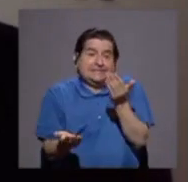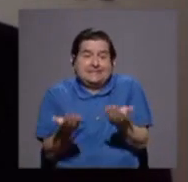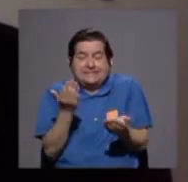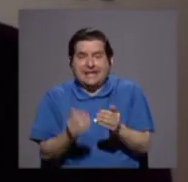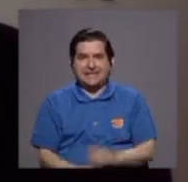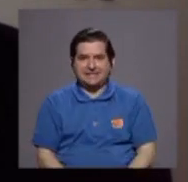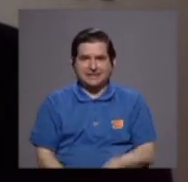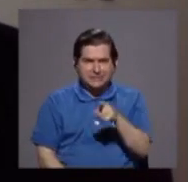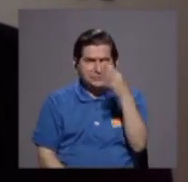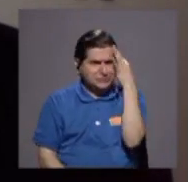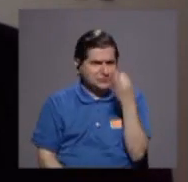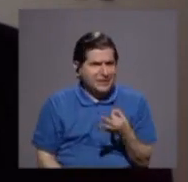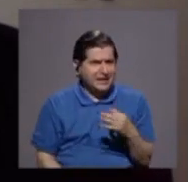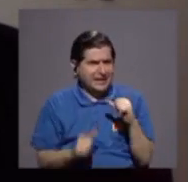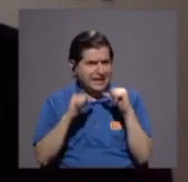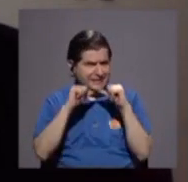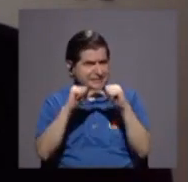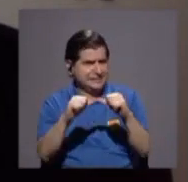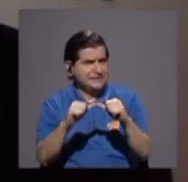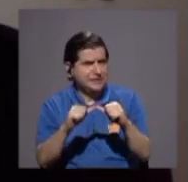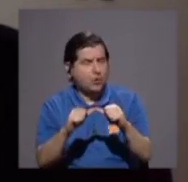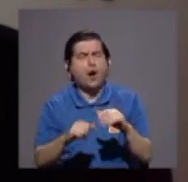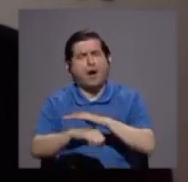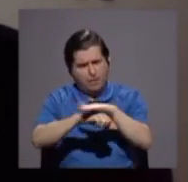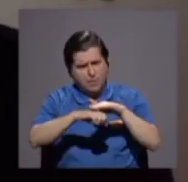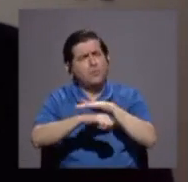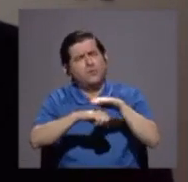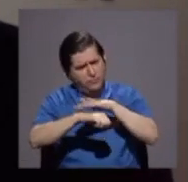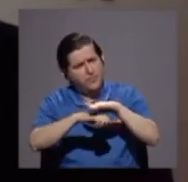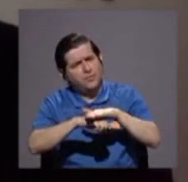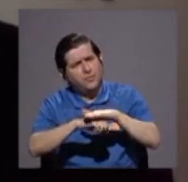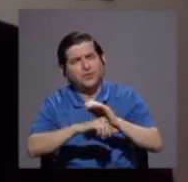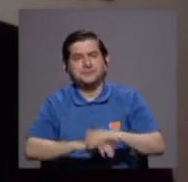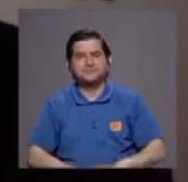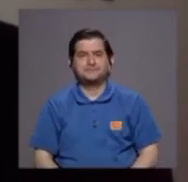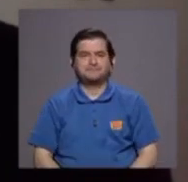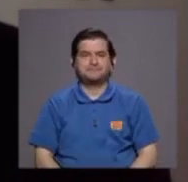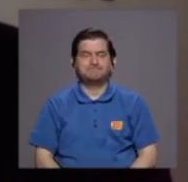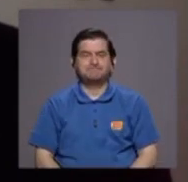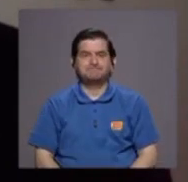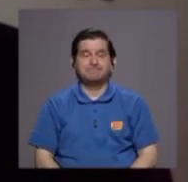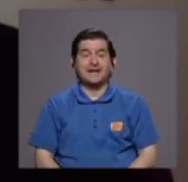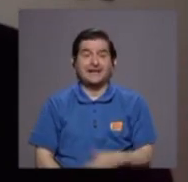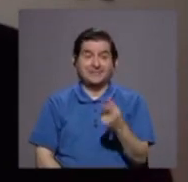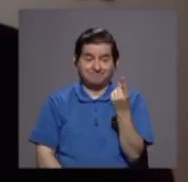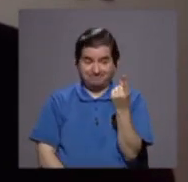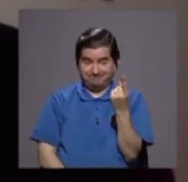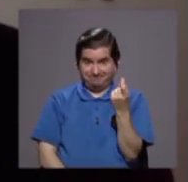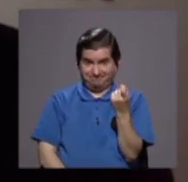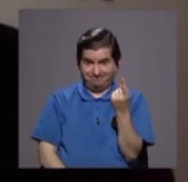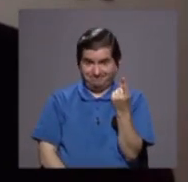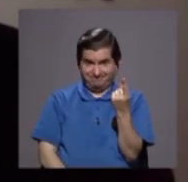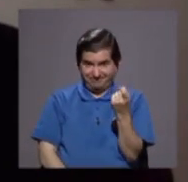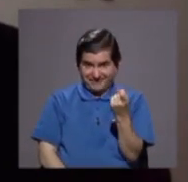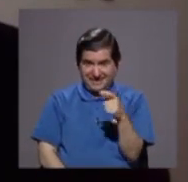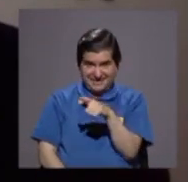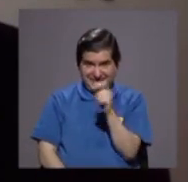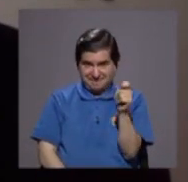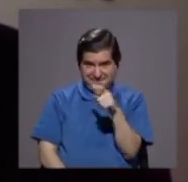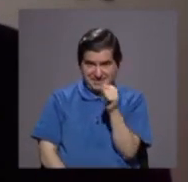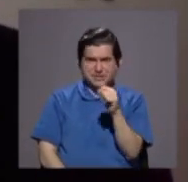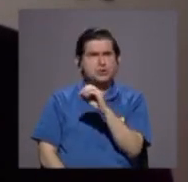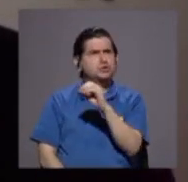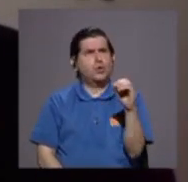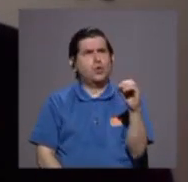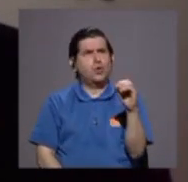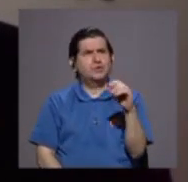le parece, continúo por favor en esto. Todavía, bueno, faltan algunos meses o